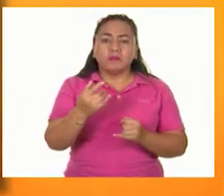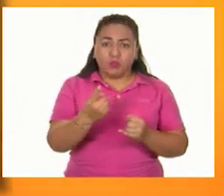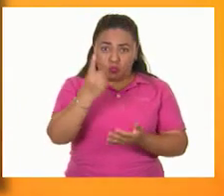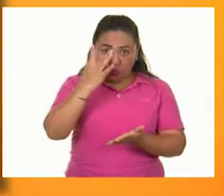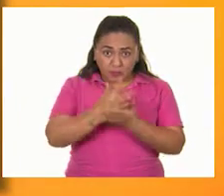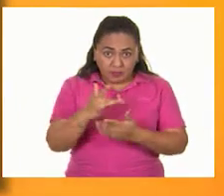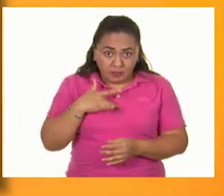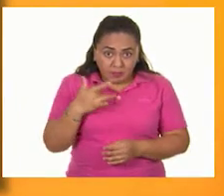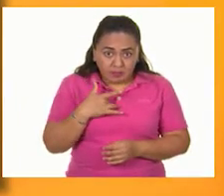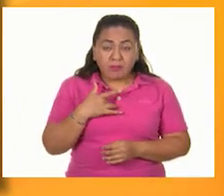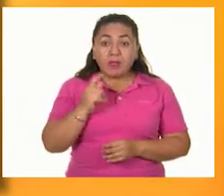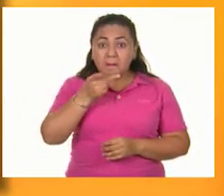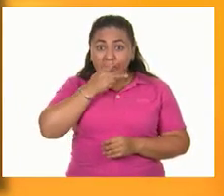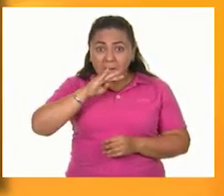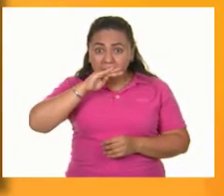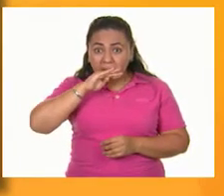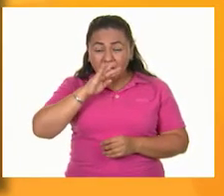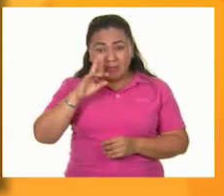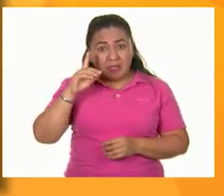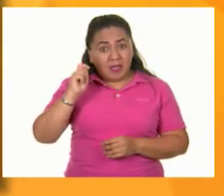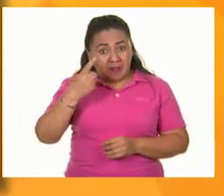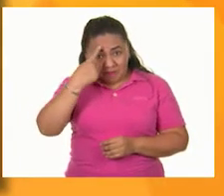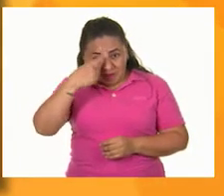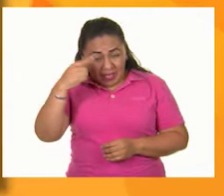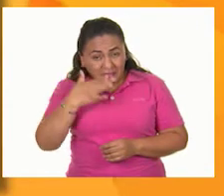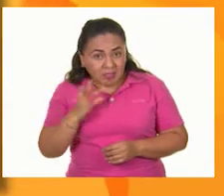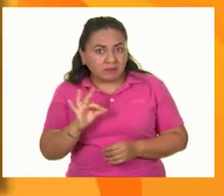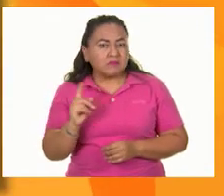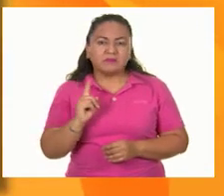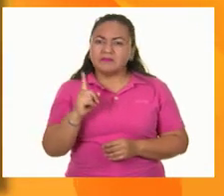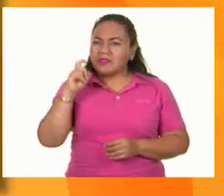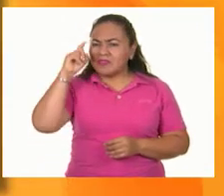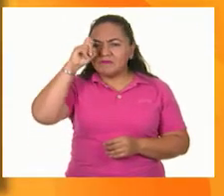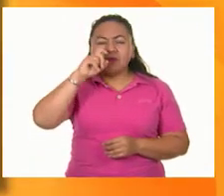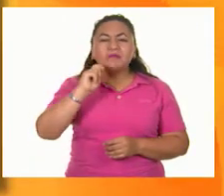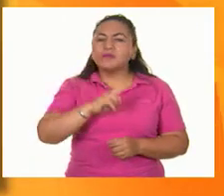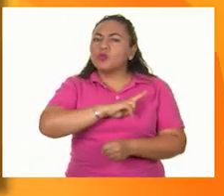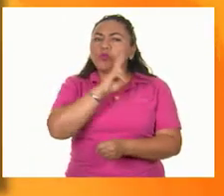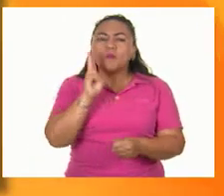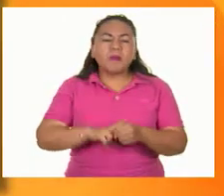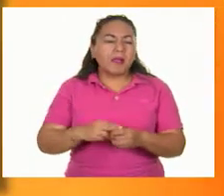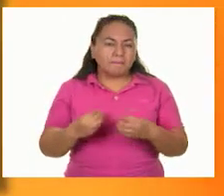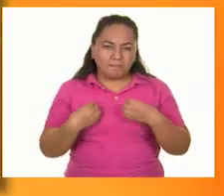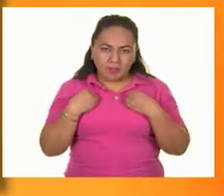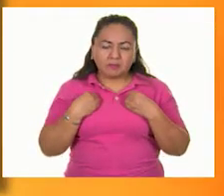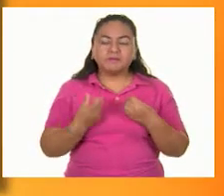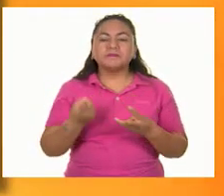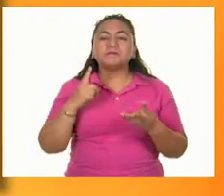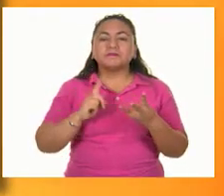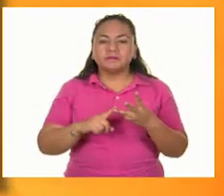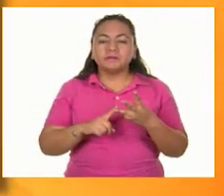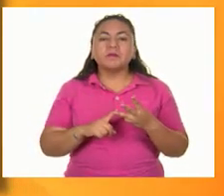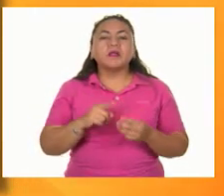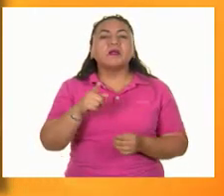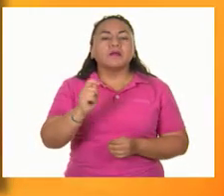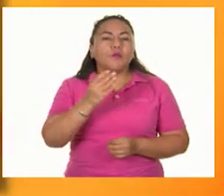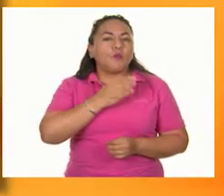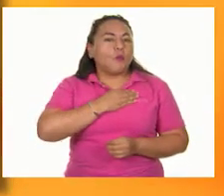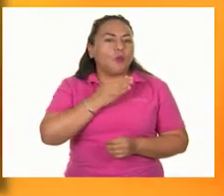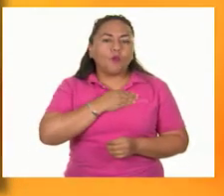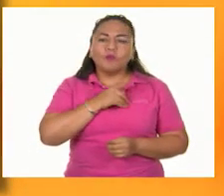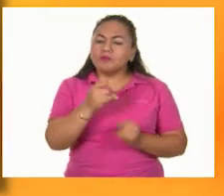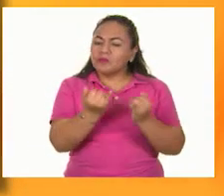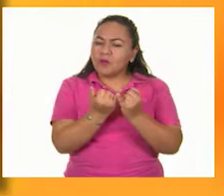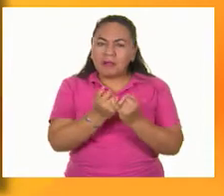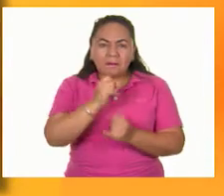así. Ser padres es un reto y estos momentos son parte de la vida. Tercero, sé bondadoso contigo.